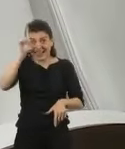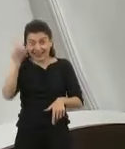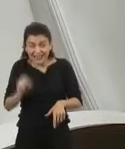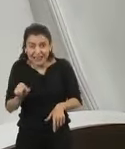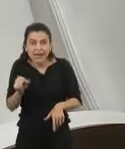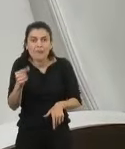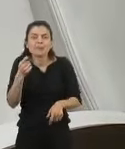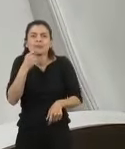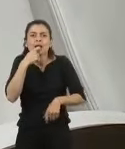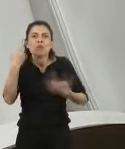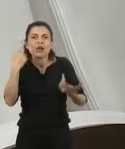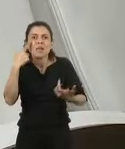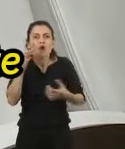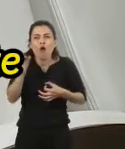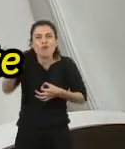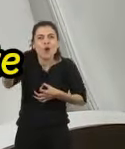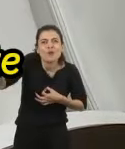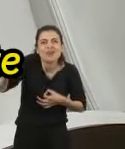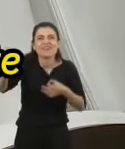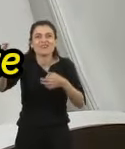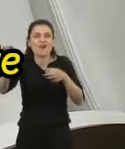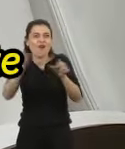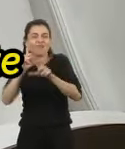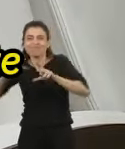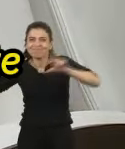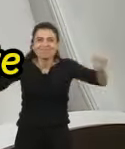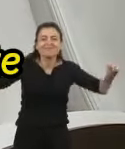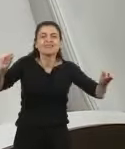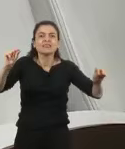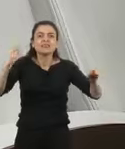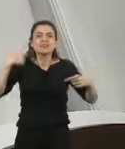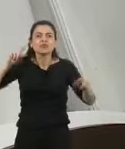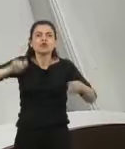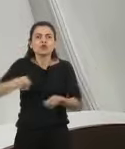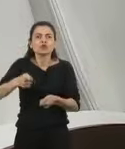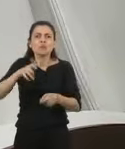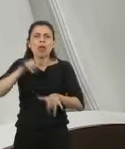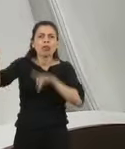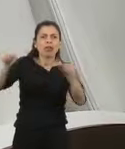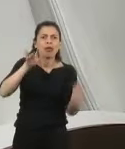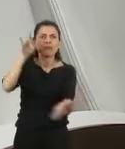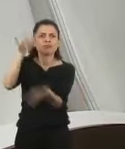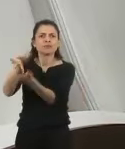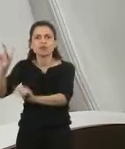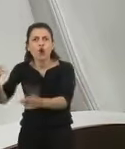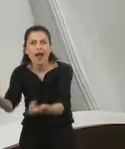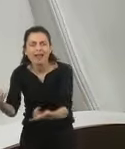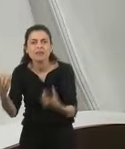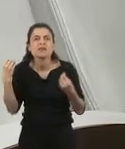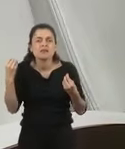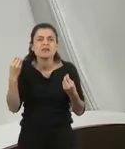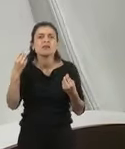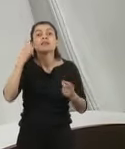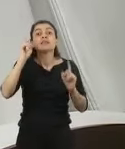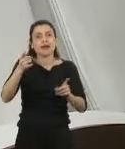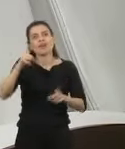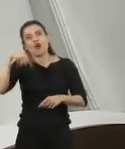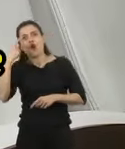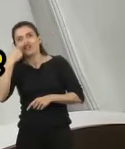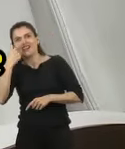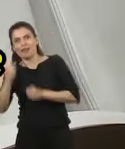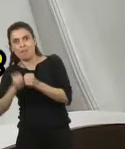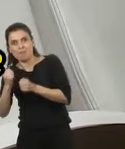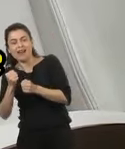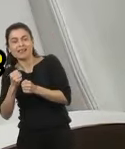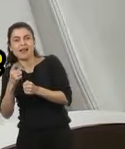que se quedan sin vuelos que hasta ahora opera solamente aerolíneas mientras exista de repente el interés de otras empresas low